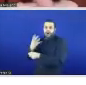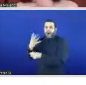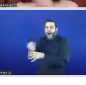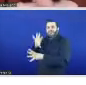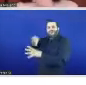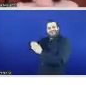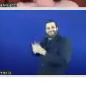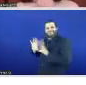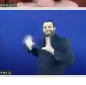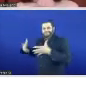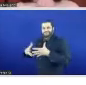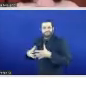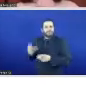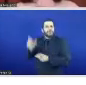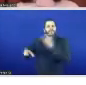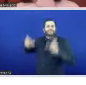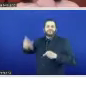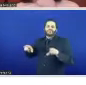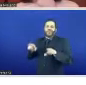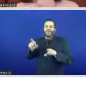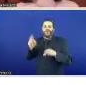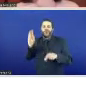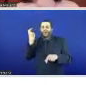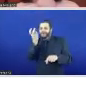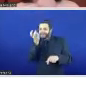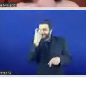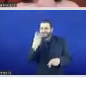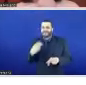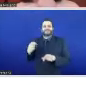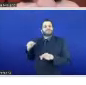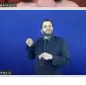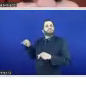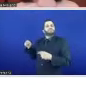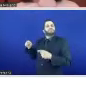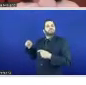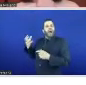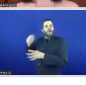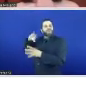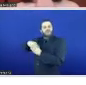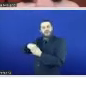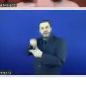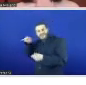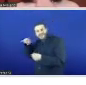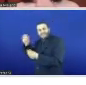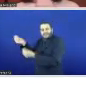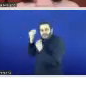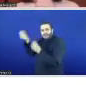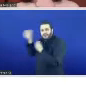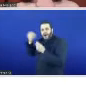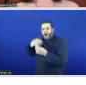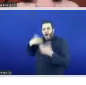lo ha enseñado en muchas oportunidades. Es decir, se permite una